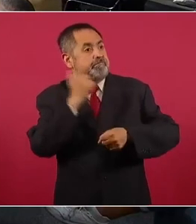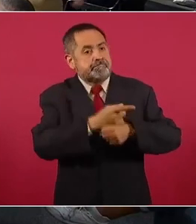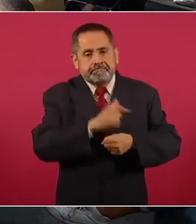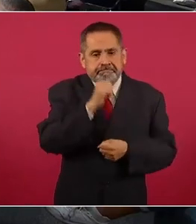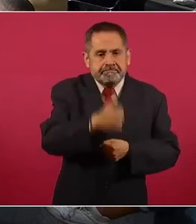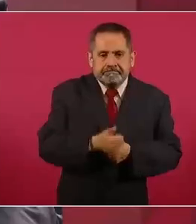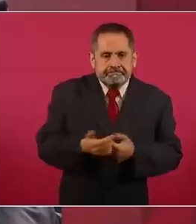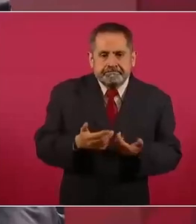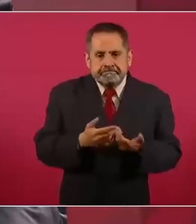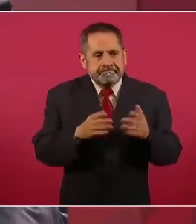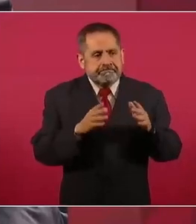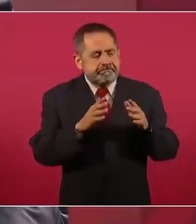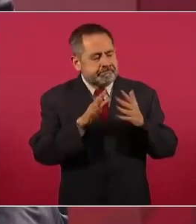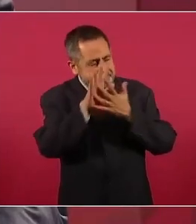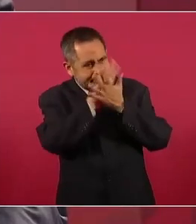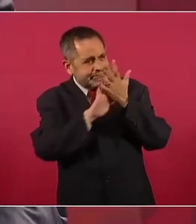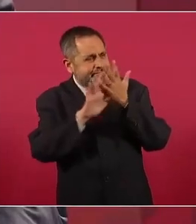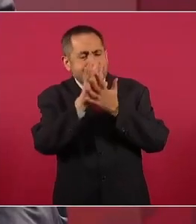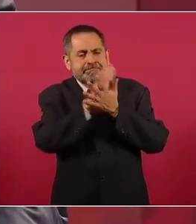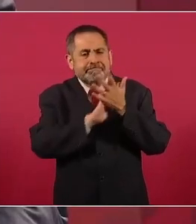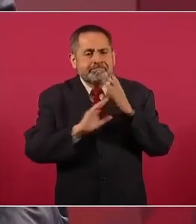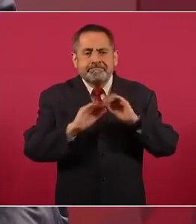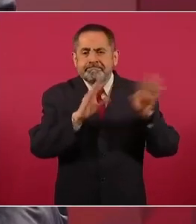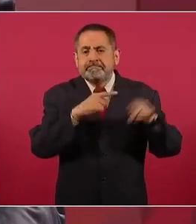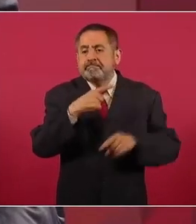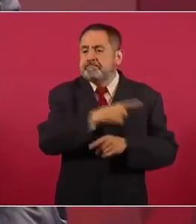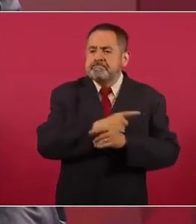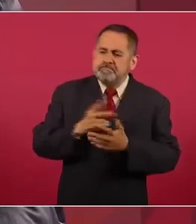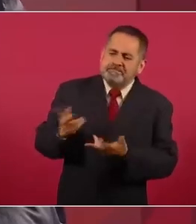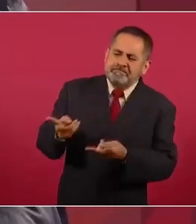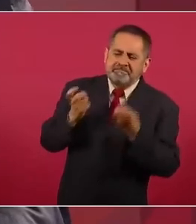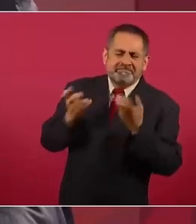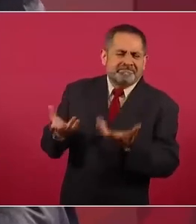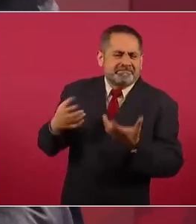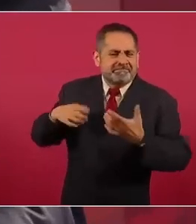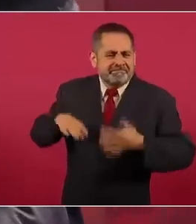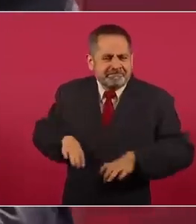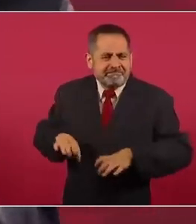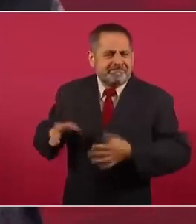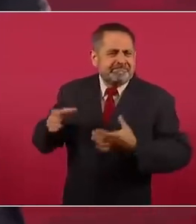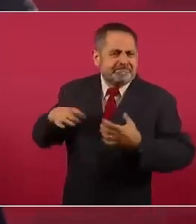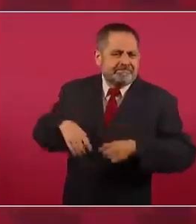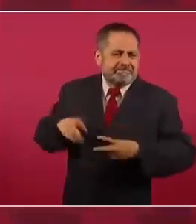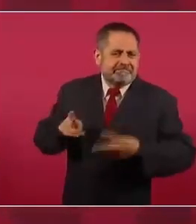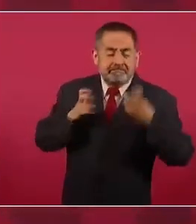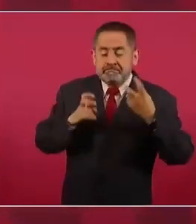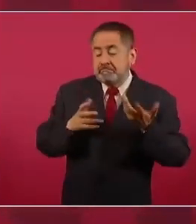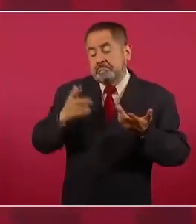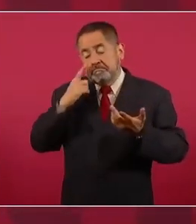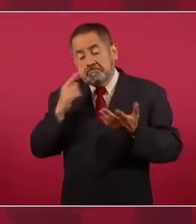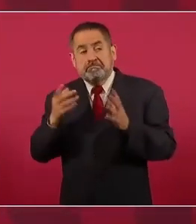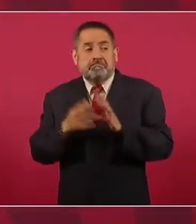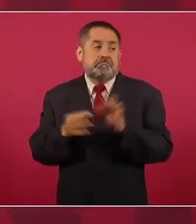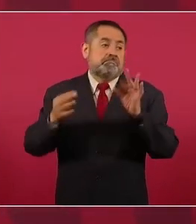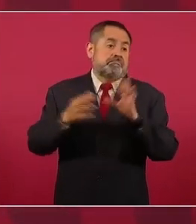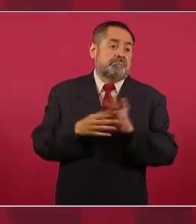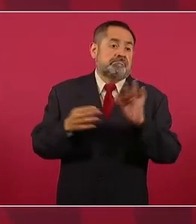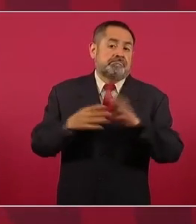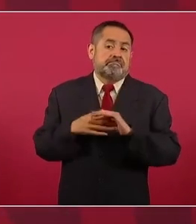de el atraco, de cómo fueron justificando,